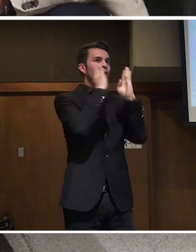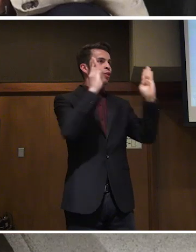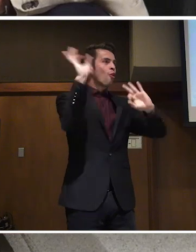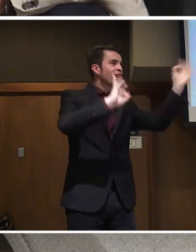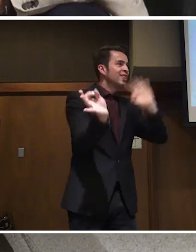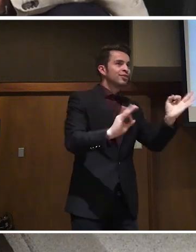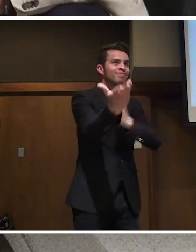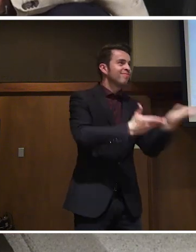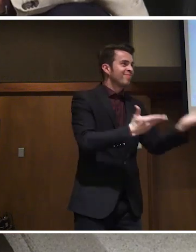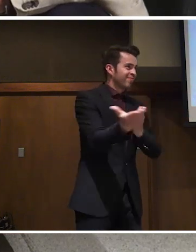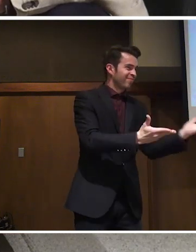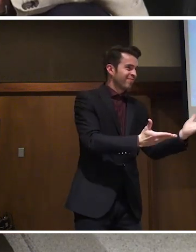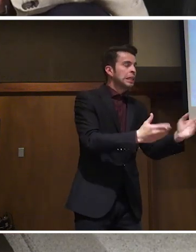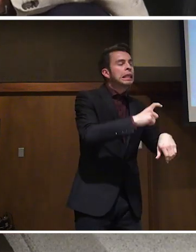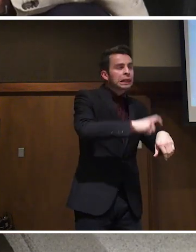la de que había